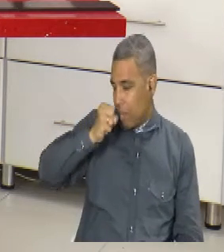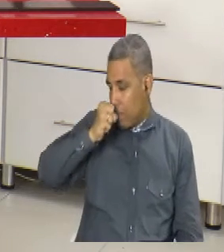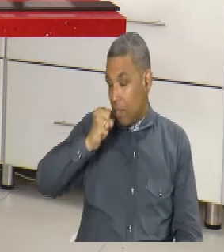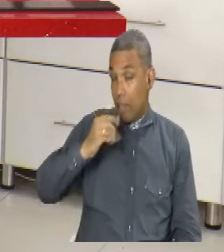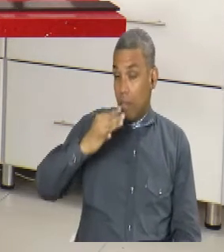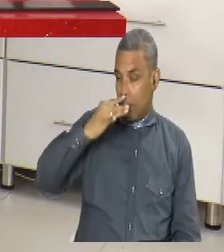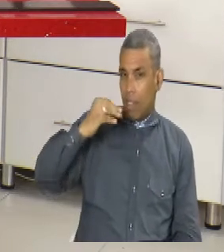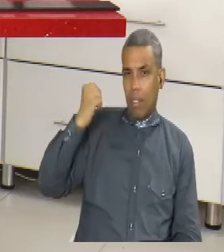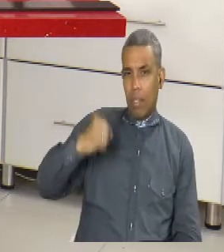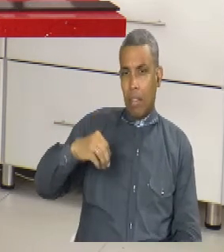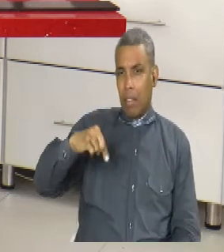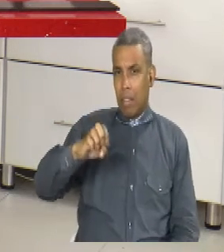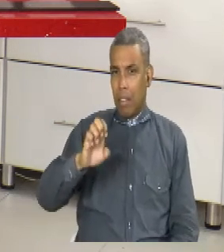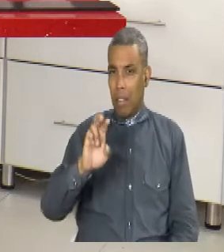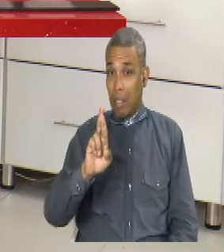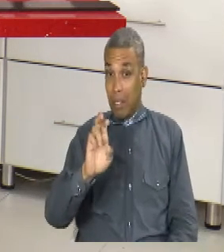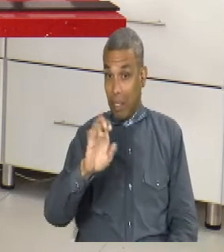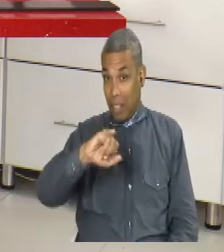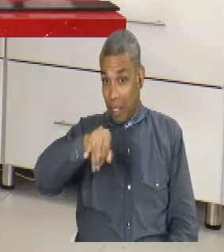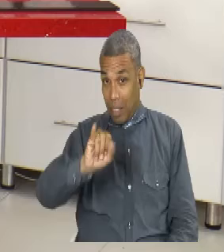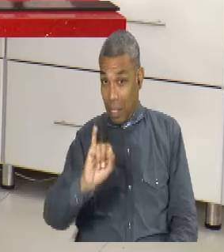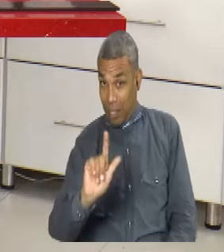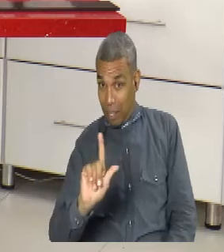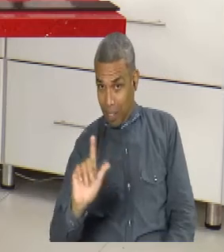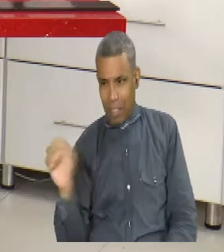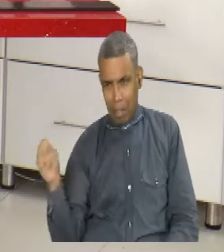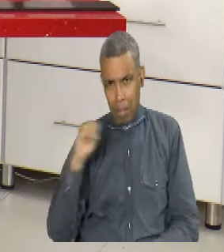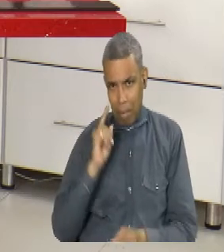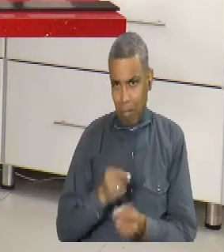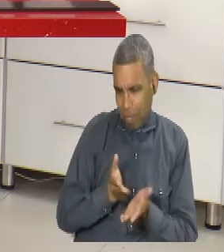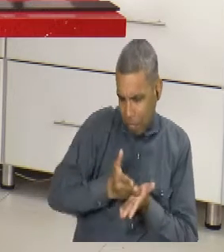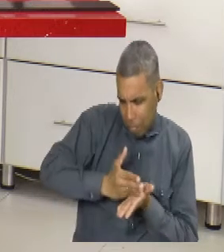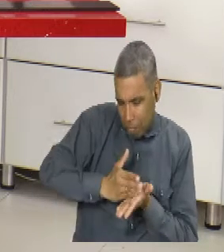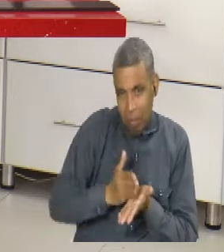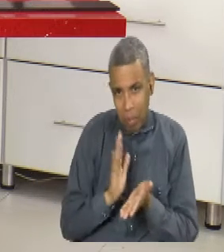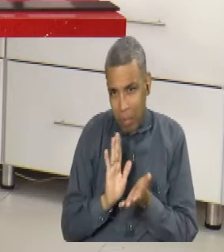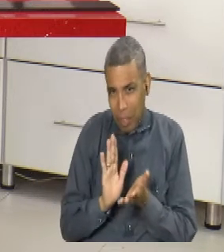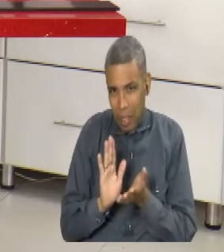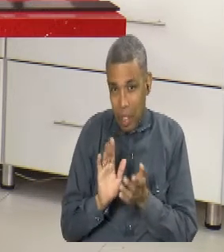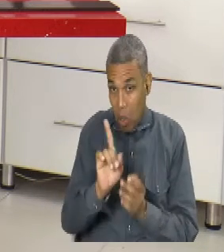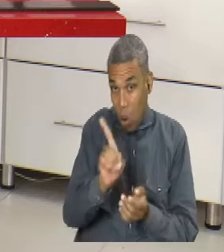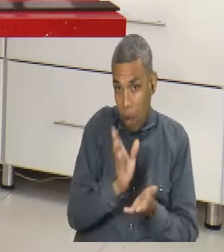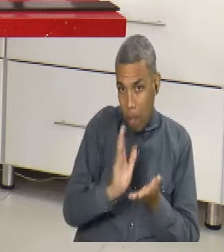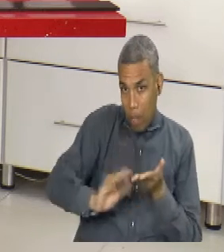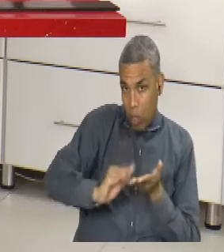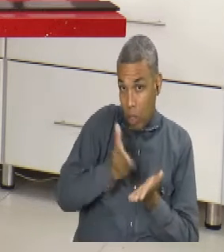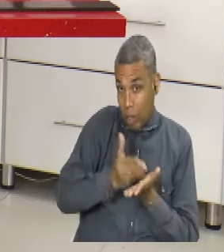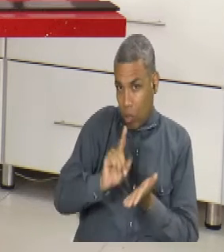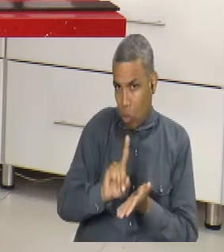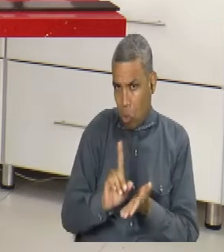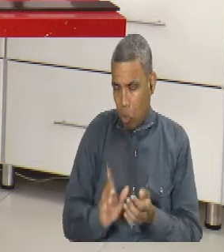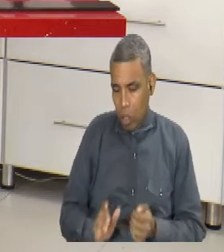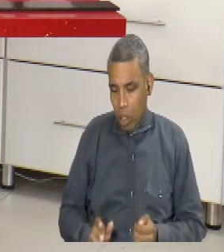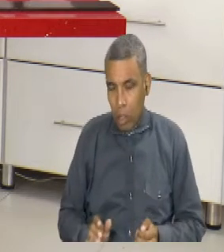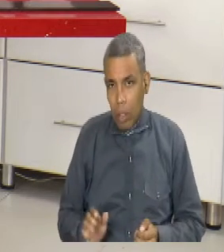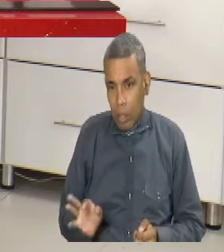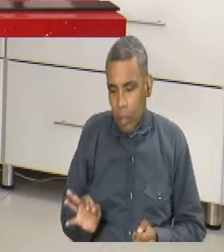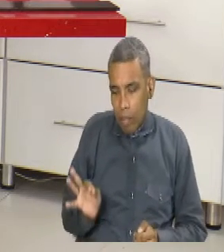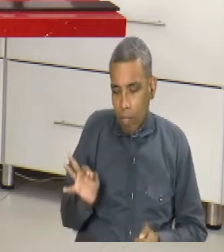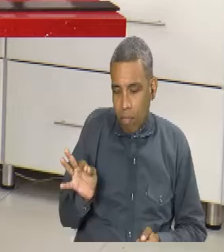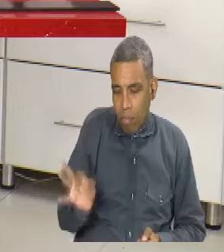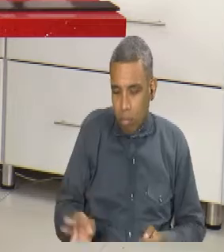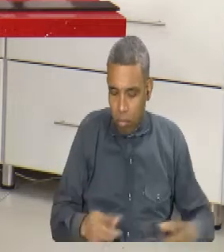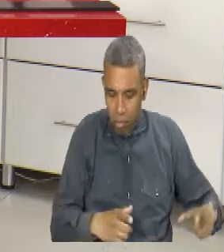Ya, como les dije, el tiempo es corto. Voy a intentar estallar ya una